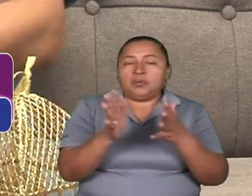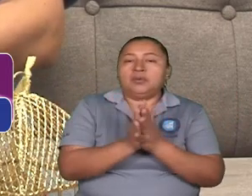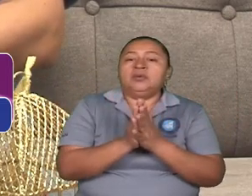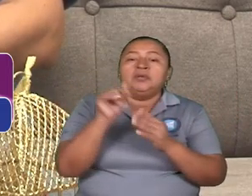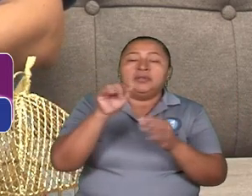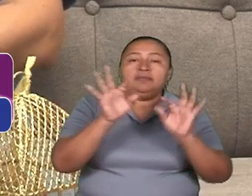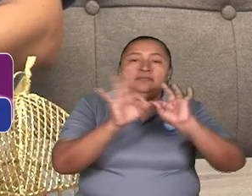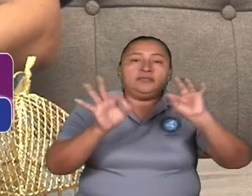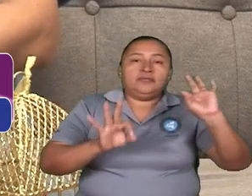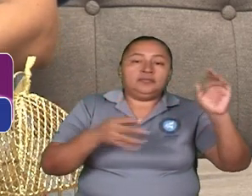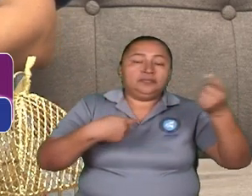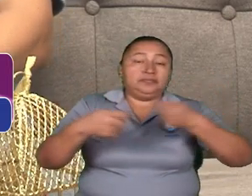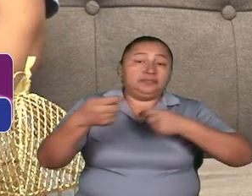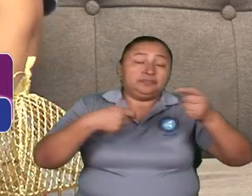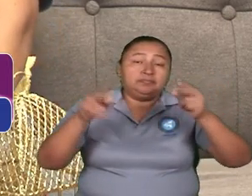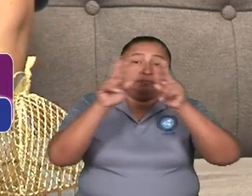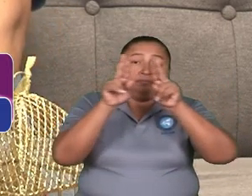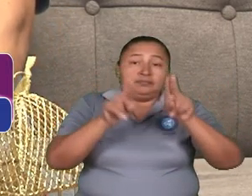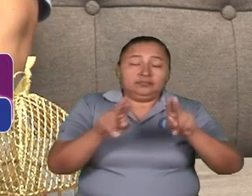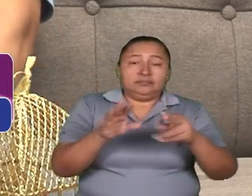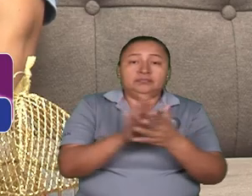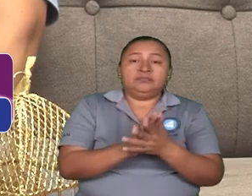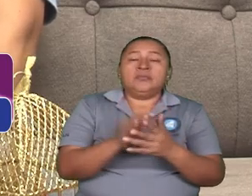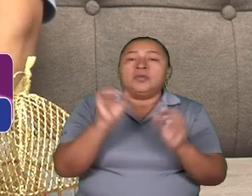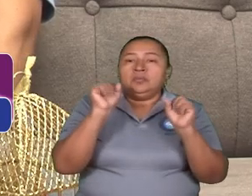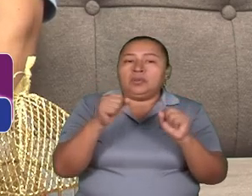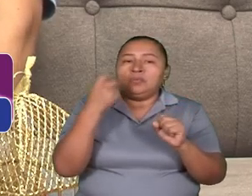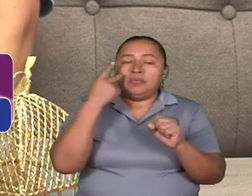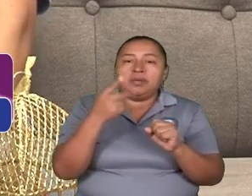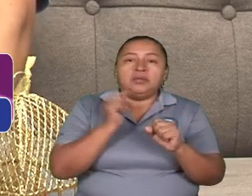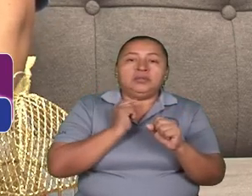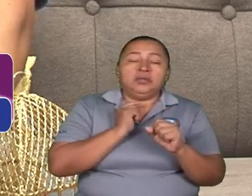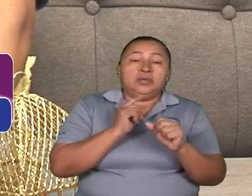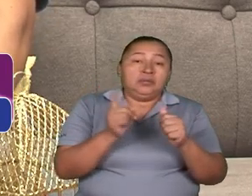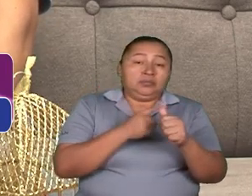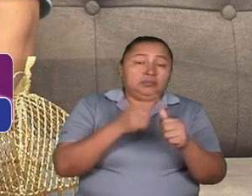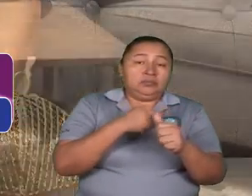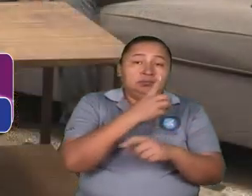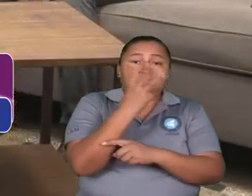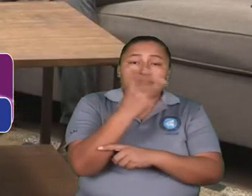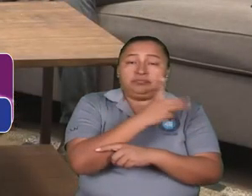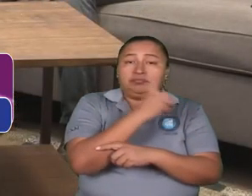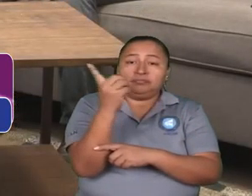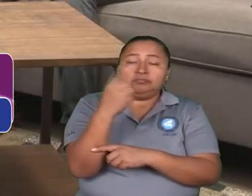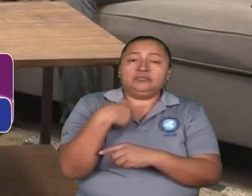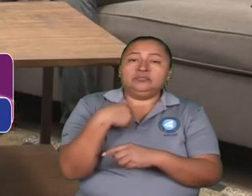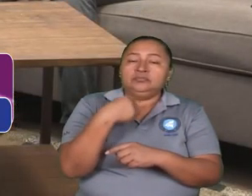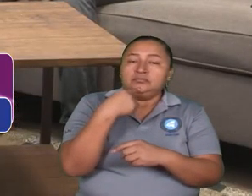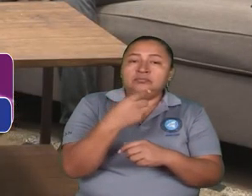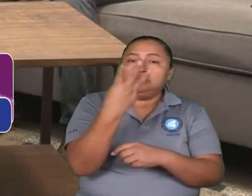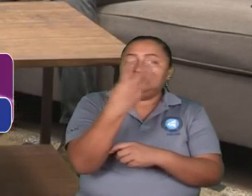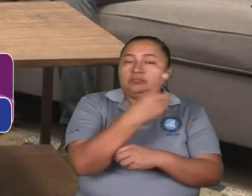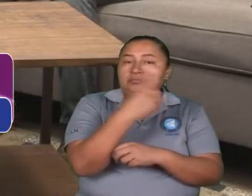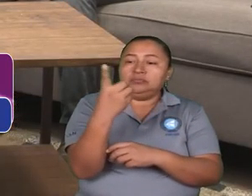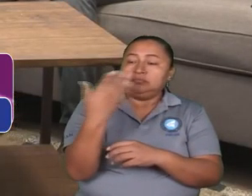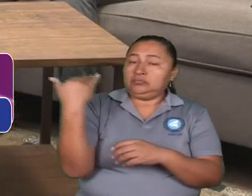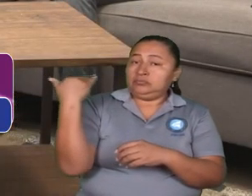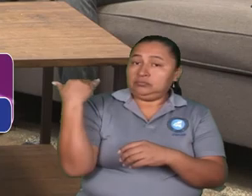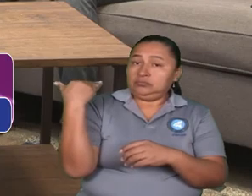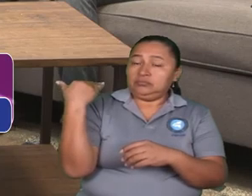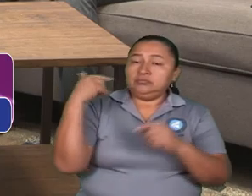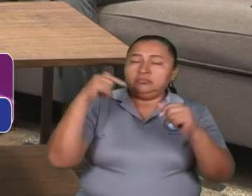que estuvieron presentes durante dos días. Digo este dato porque cómo va creciendo y cómo la gente ya